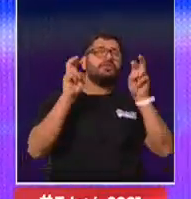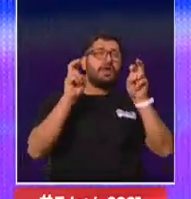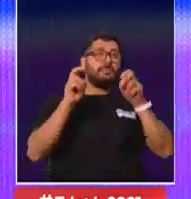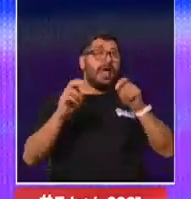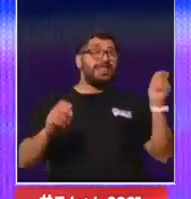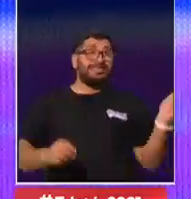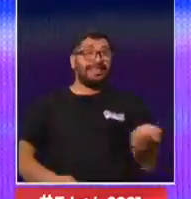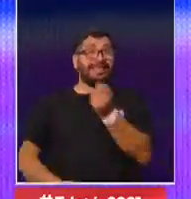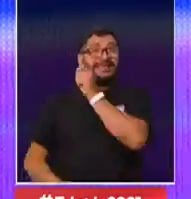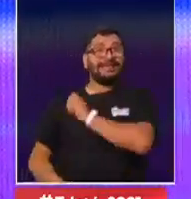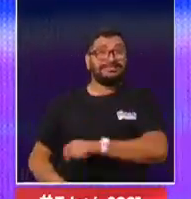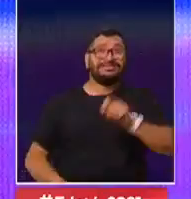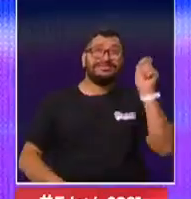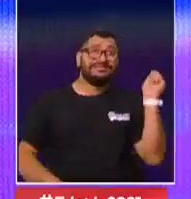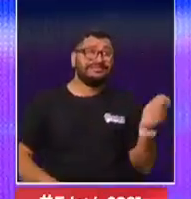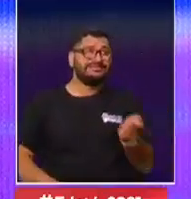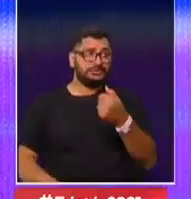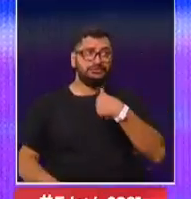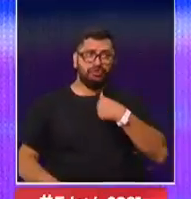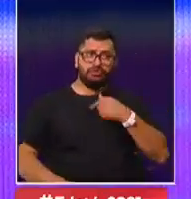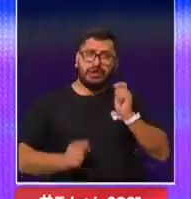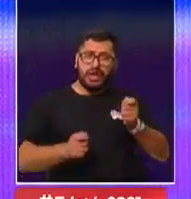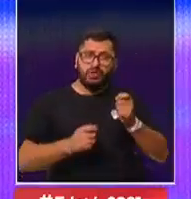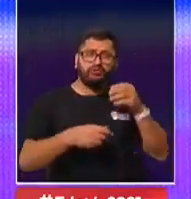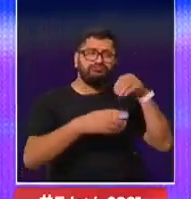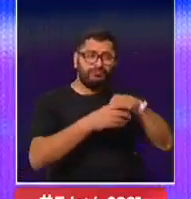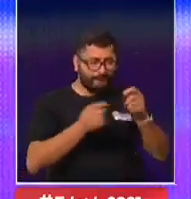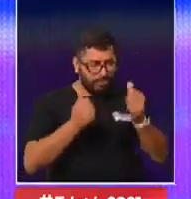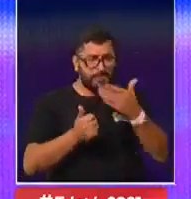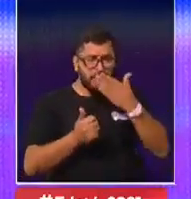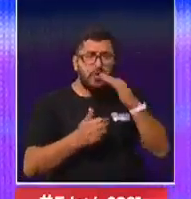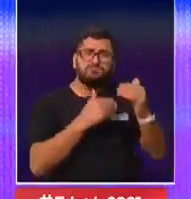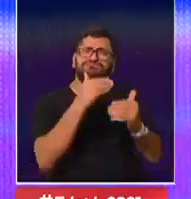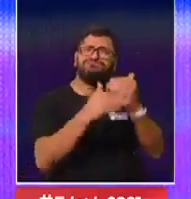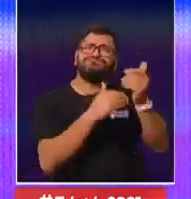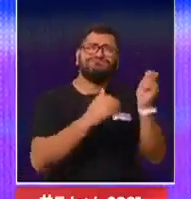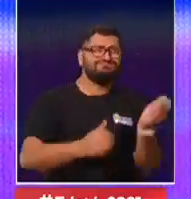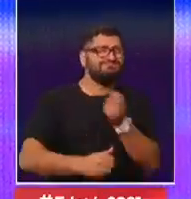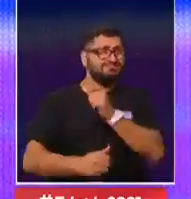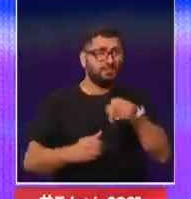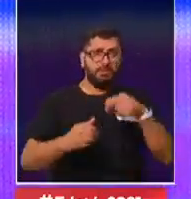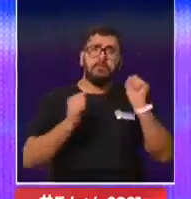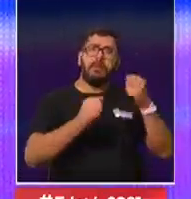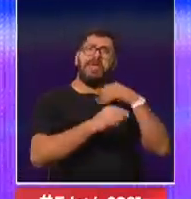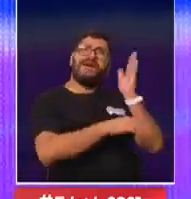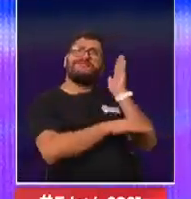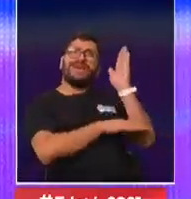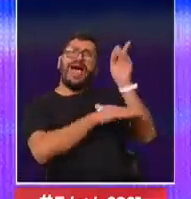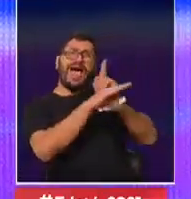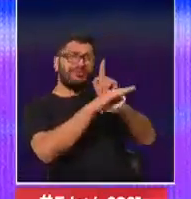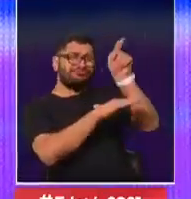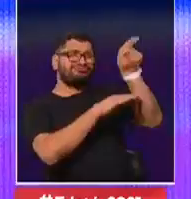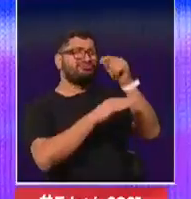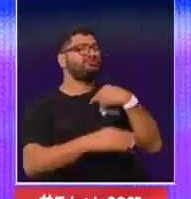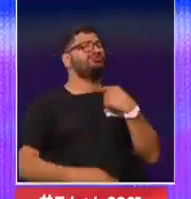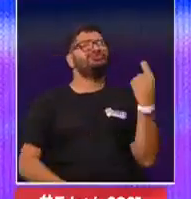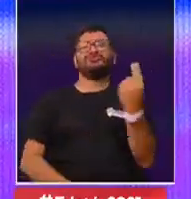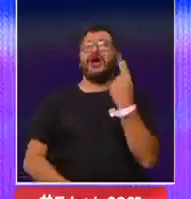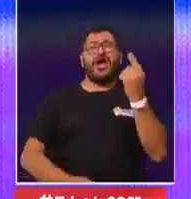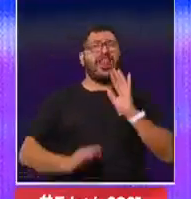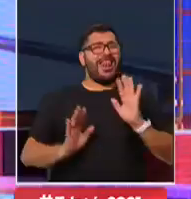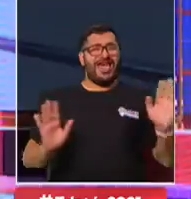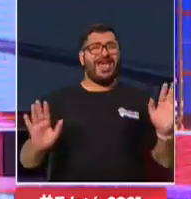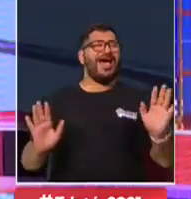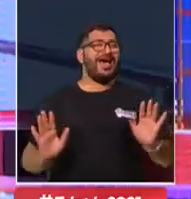ahí perfeccionándome, también viajar. Me gustaría mucho viajar sola. A